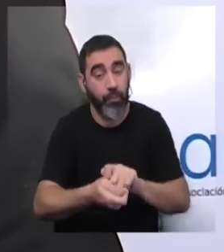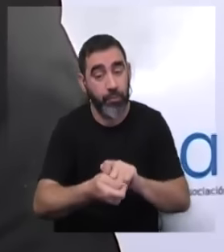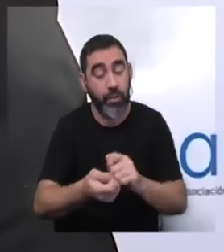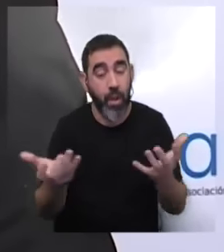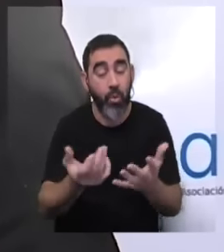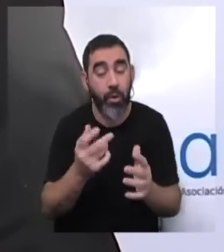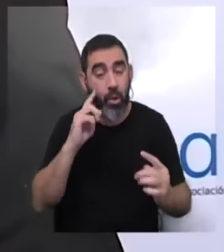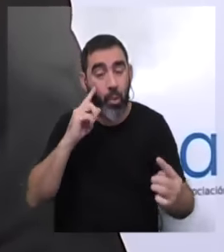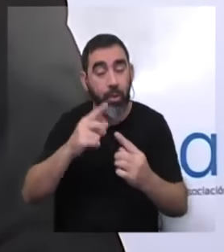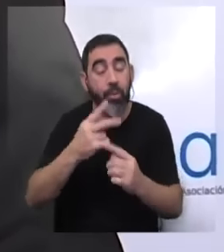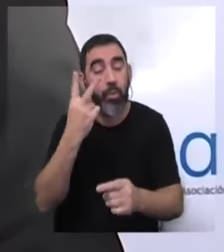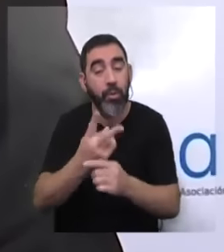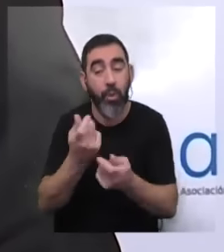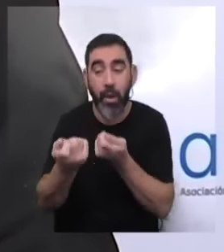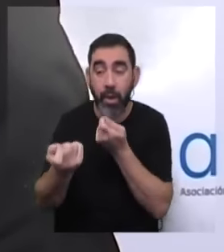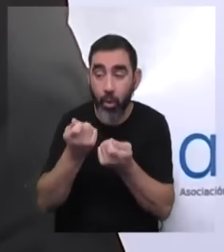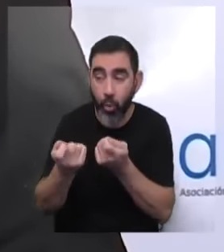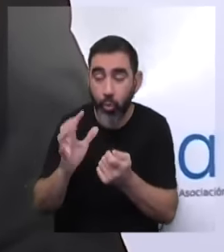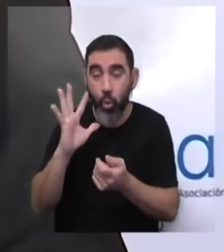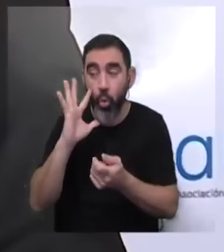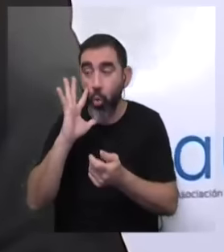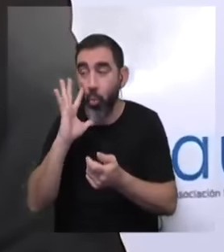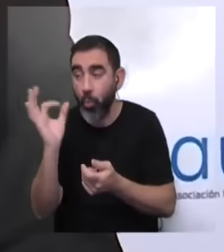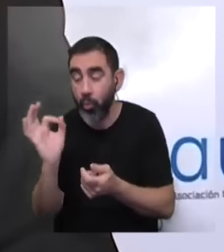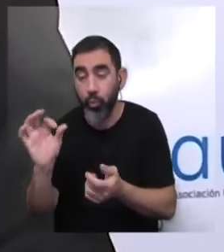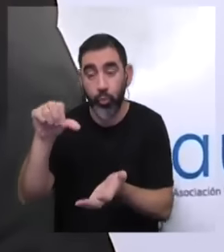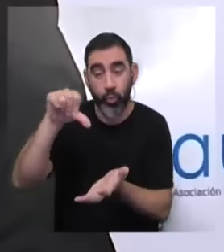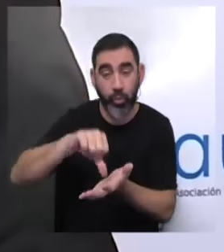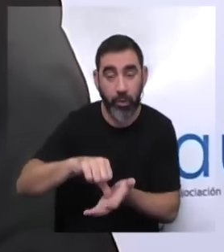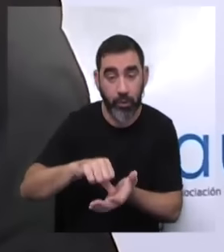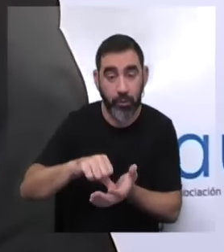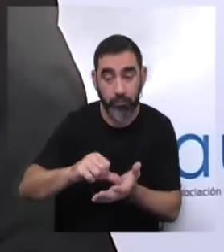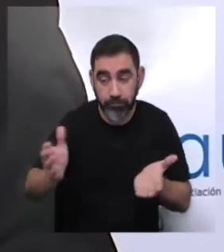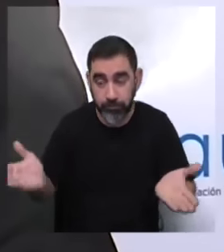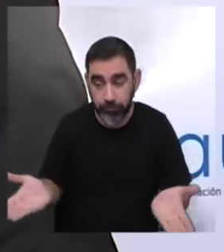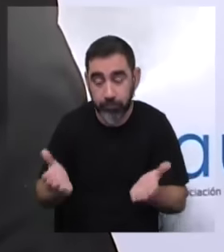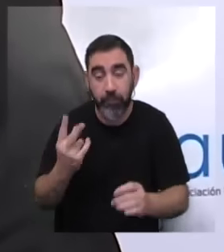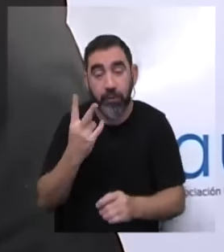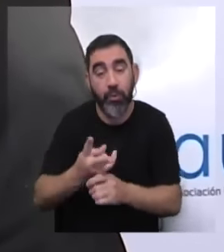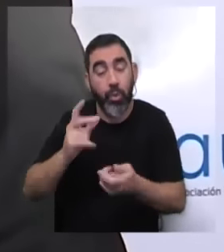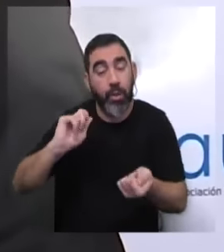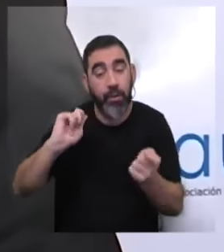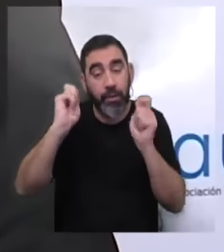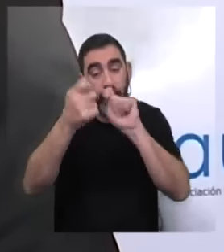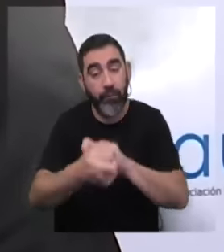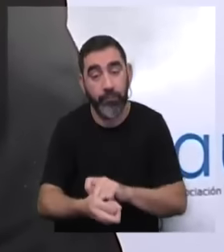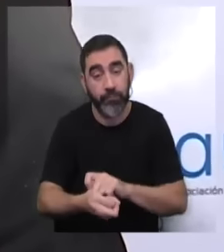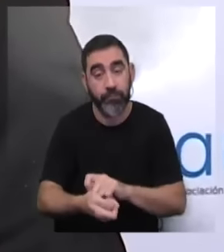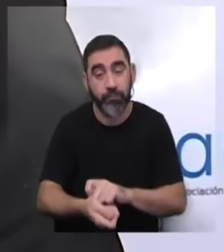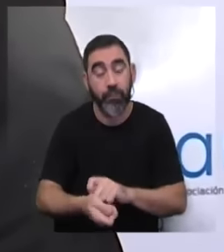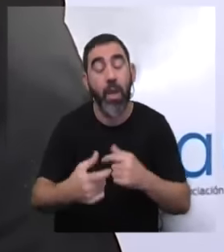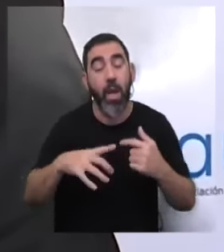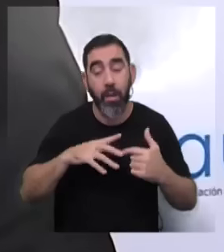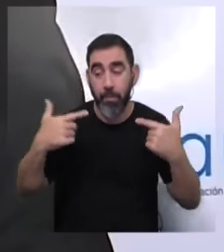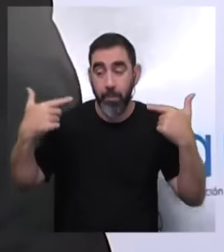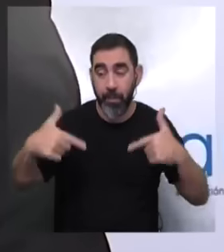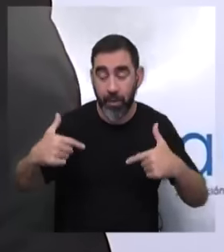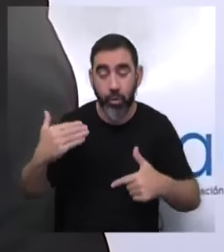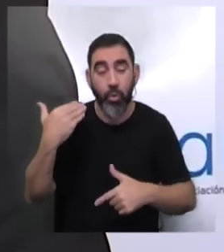Estamos enfocados en ver los negocios las oportunidades que tiene el país para poder impulsar esta segunda transformación van a estar presente ministros